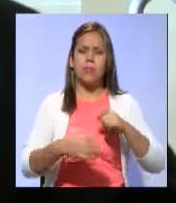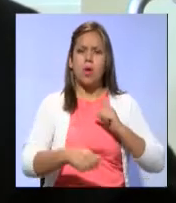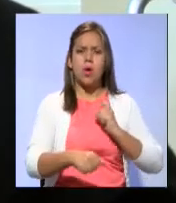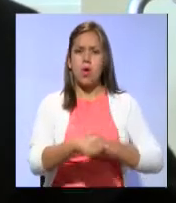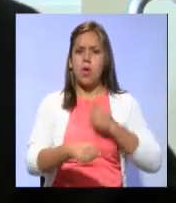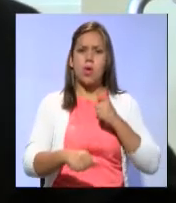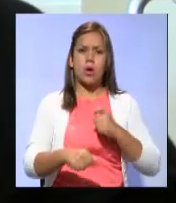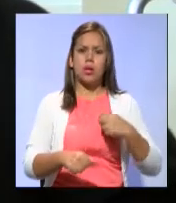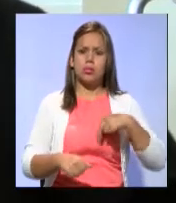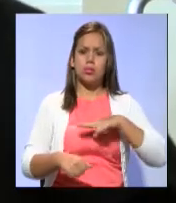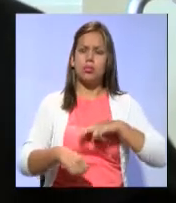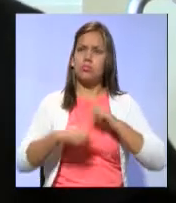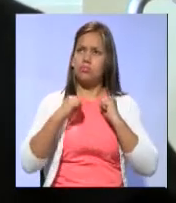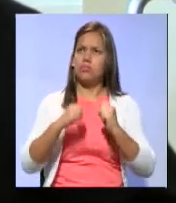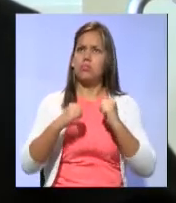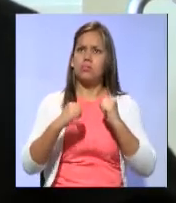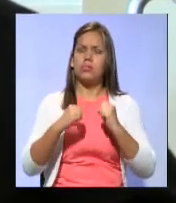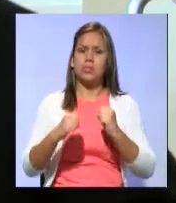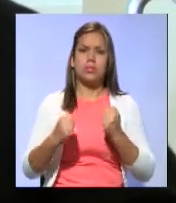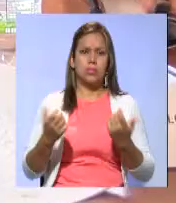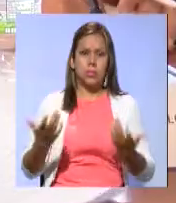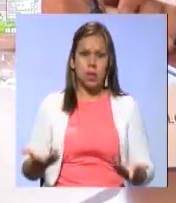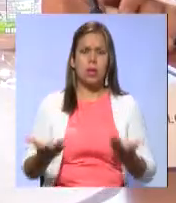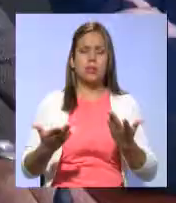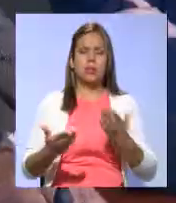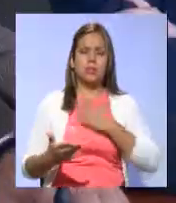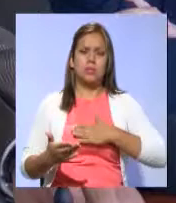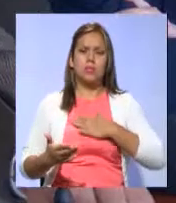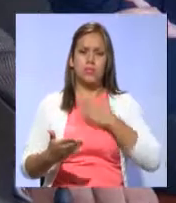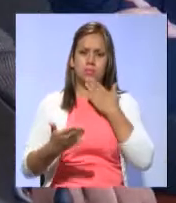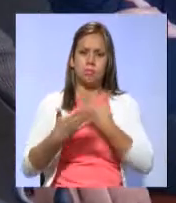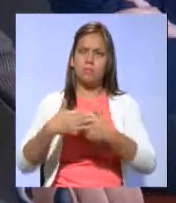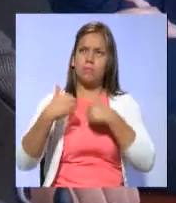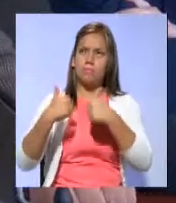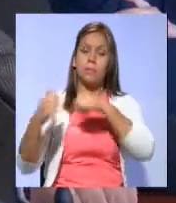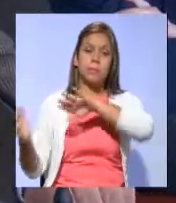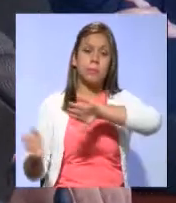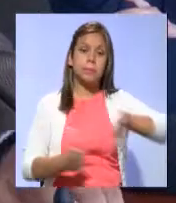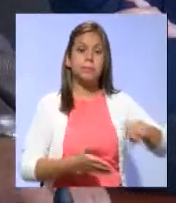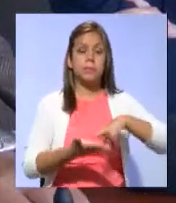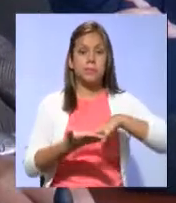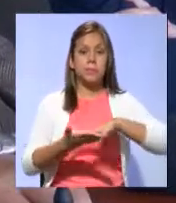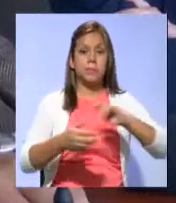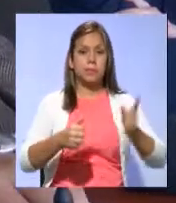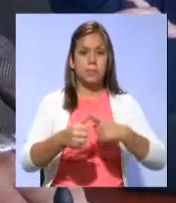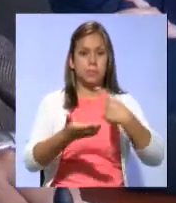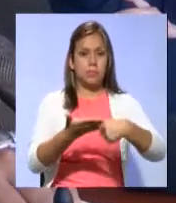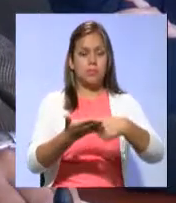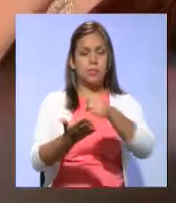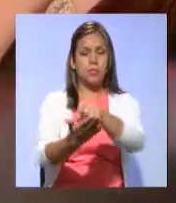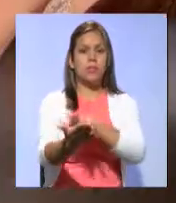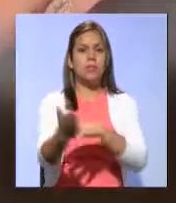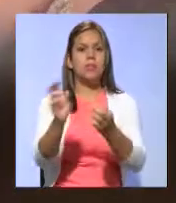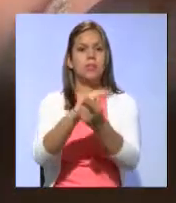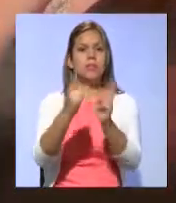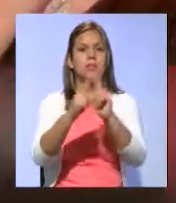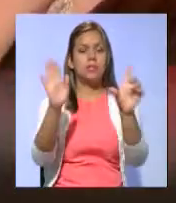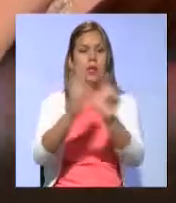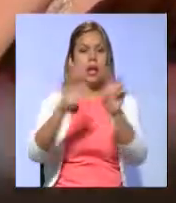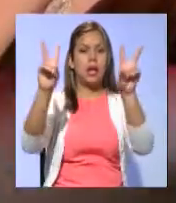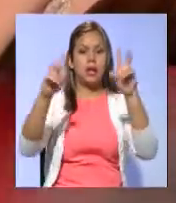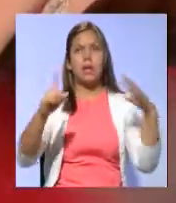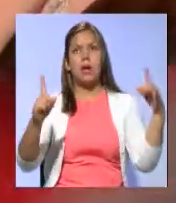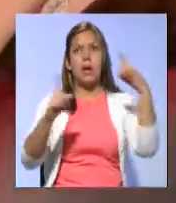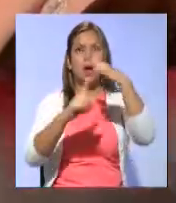estamos reclamando, no estamos buscando solo para el indígena. En la misma sesión, en primer debate, se analizará el proyecto de reformas a la Ley de Aviación